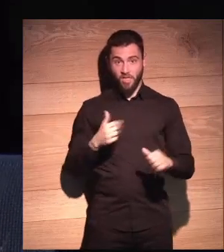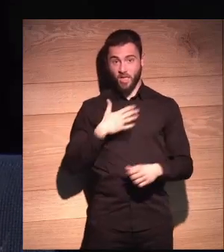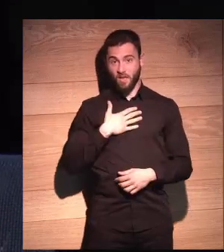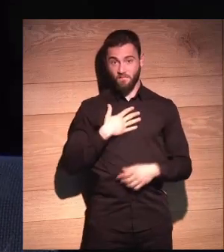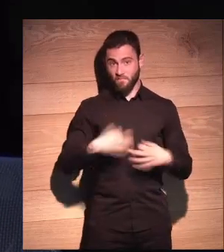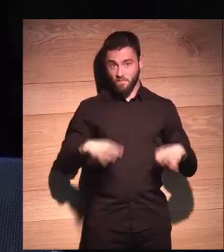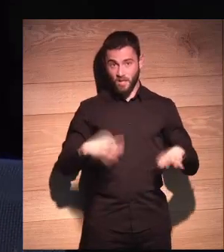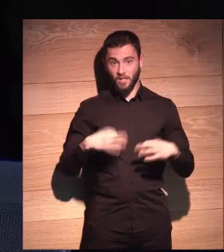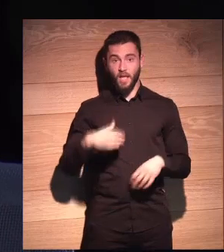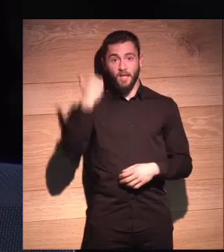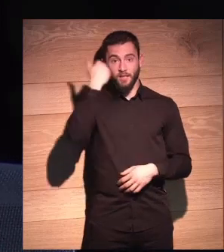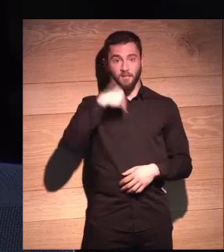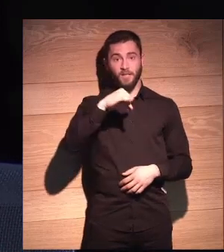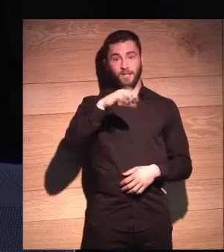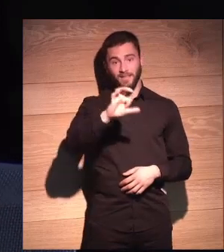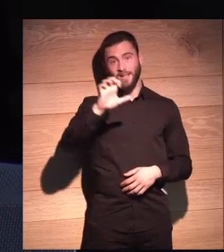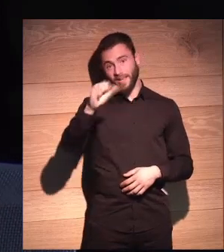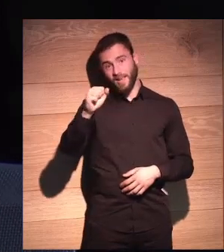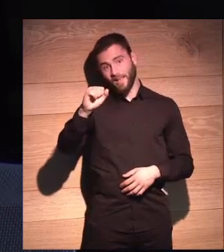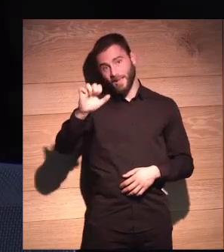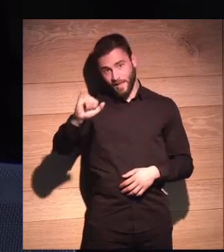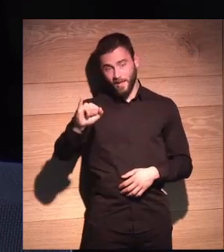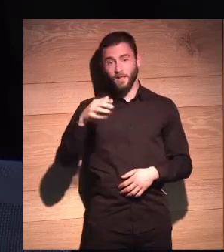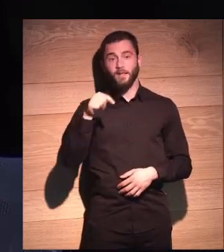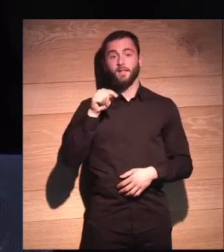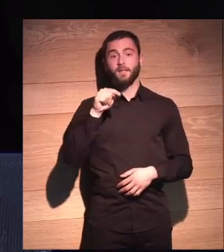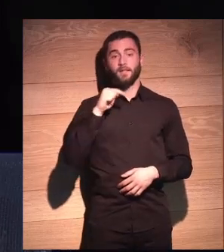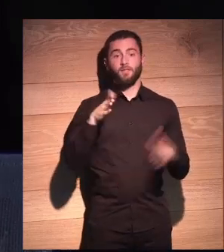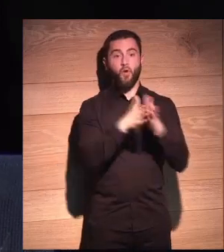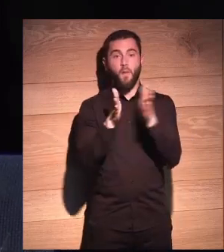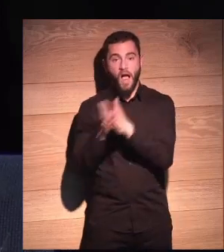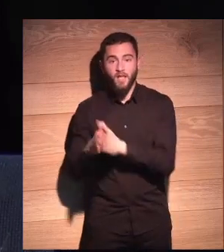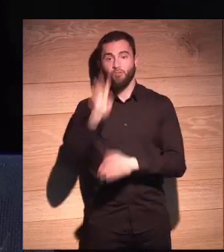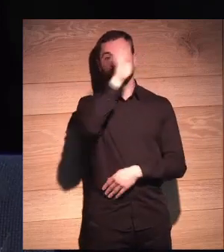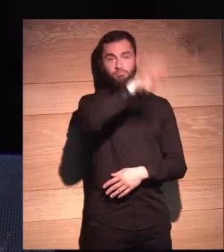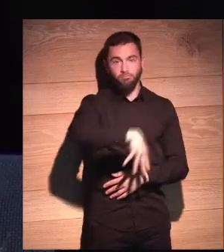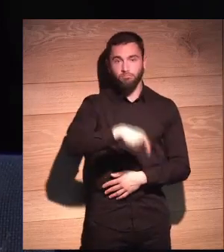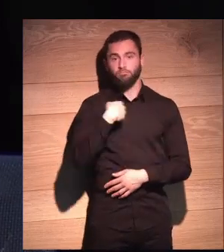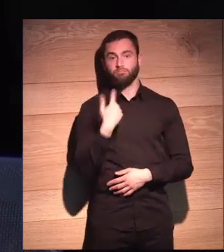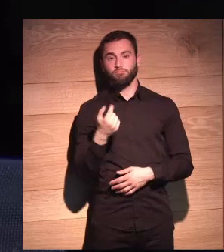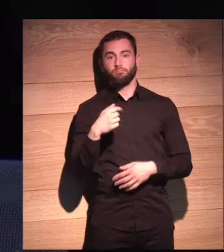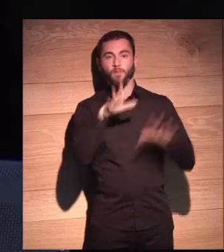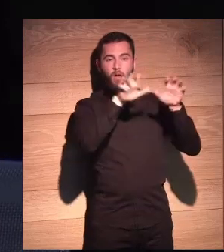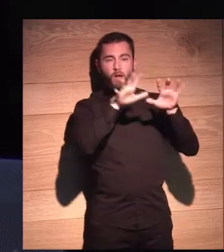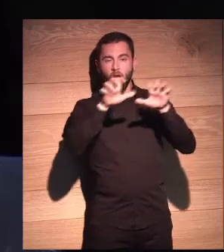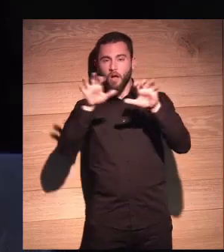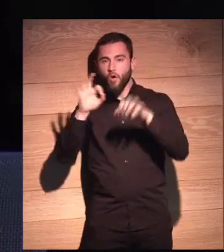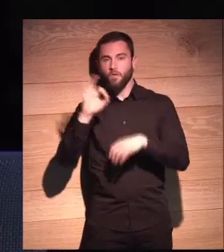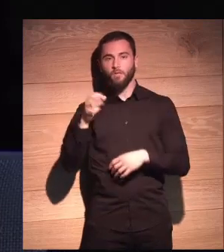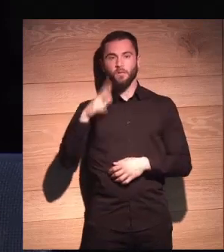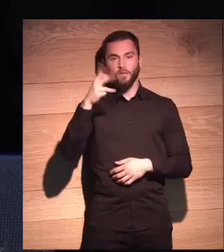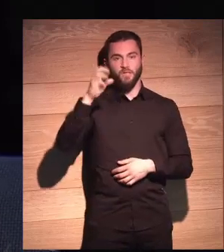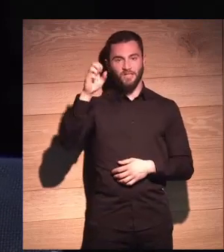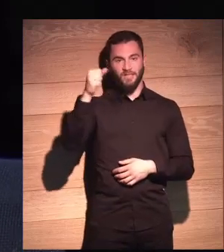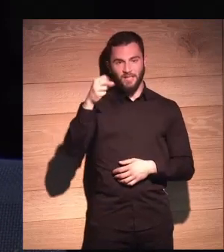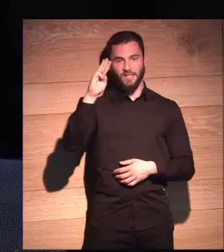humilde experiencia en Saturday AI, y aprendiendo de todos mis compañeros de Cataluña y de otros chapters, lo que veo es eso,